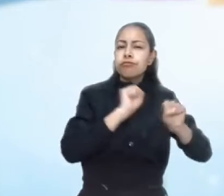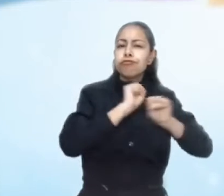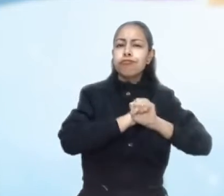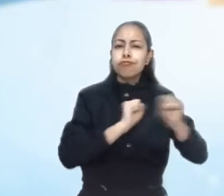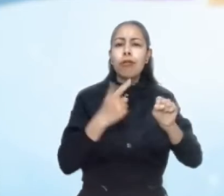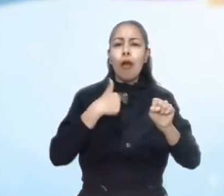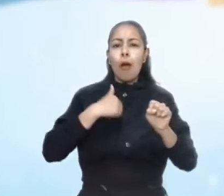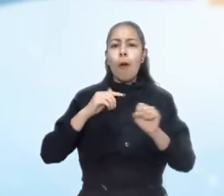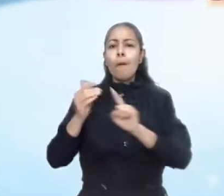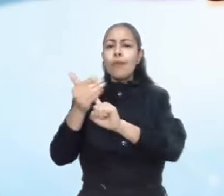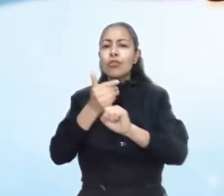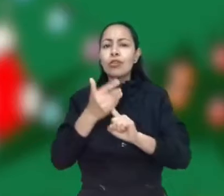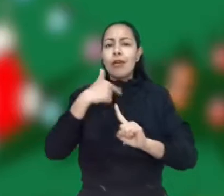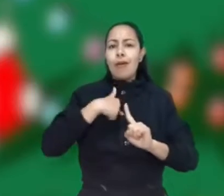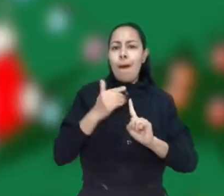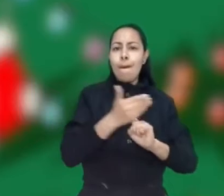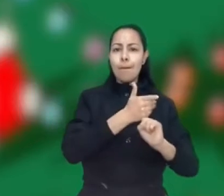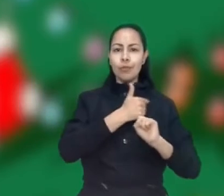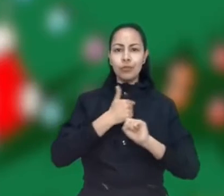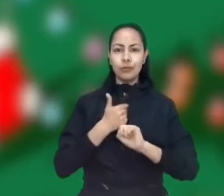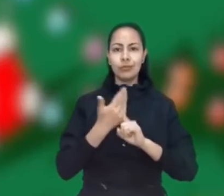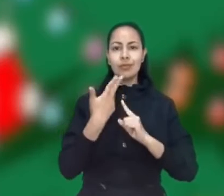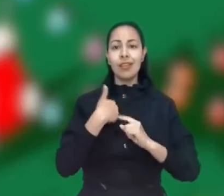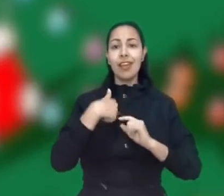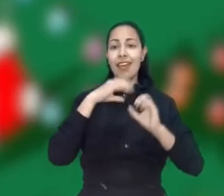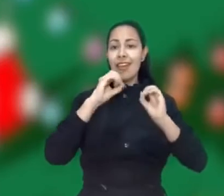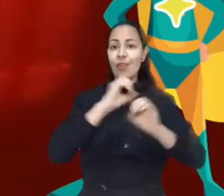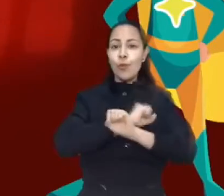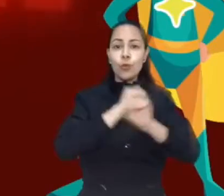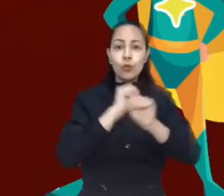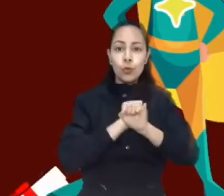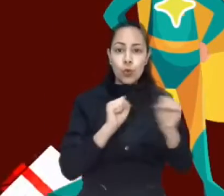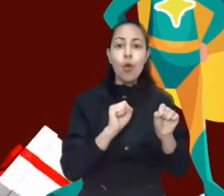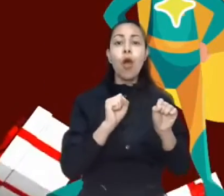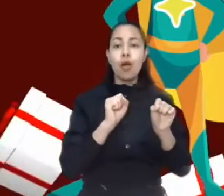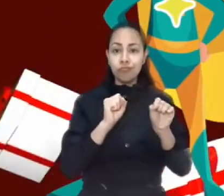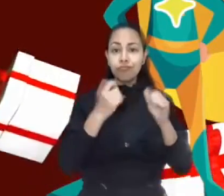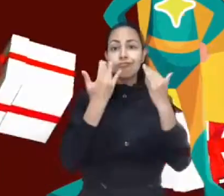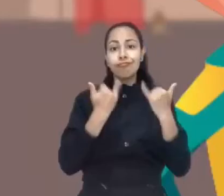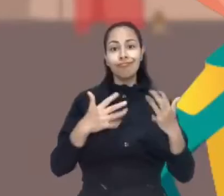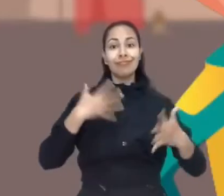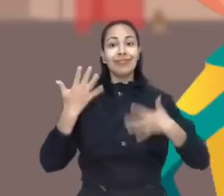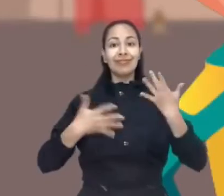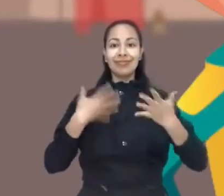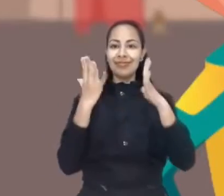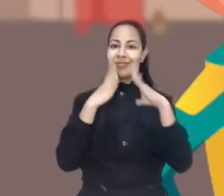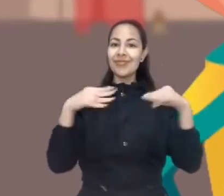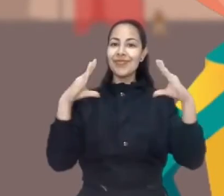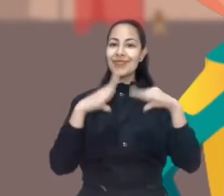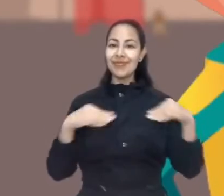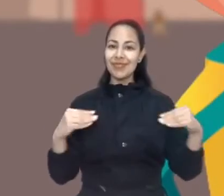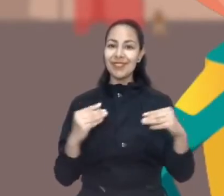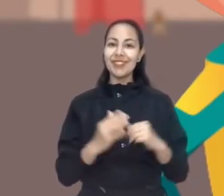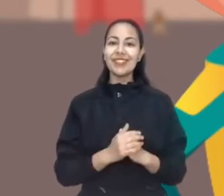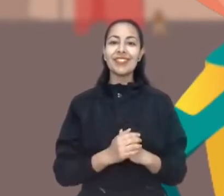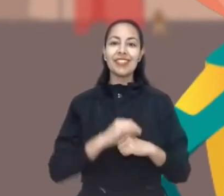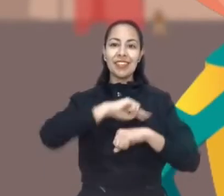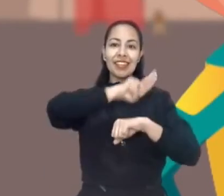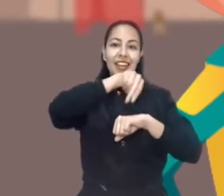Sin pólvora, yo te protejo y me proteges. Sin pólvora, gocemos esta